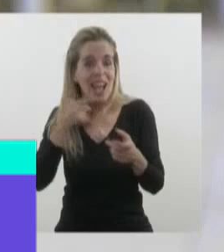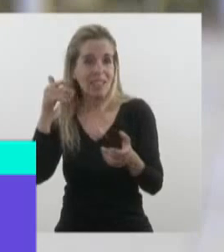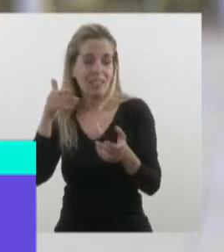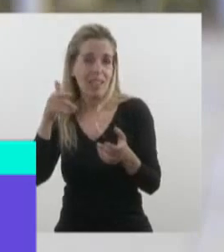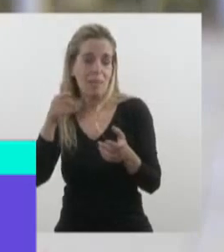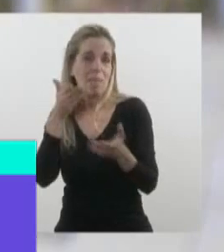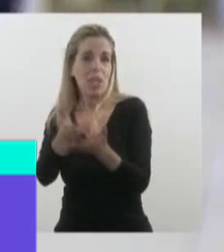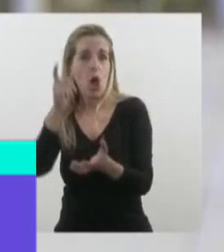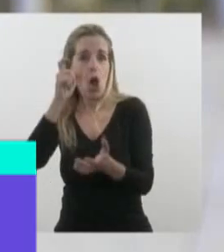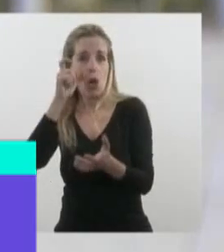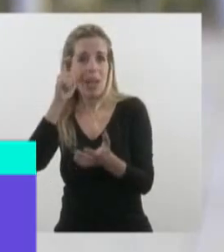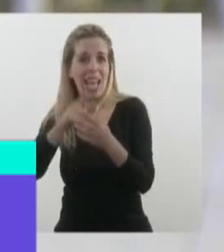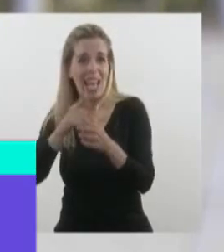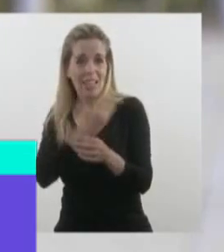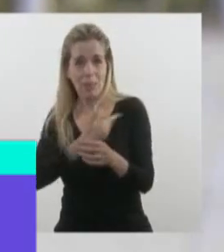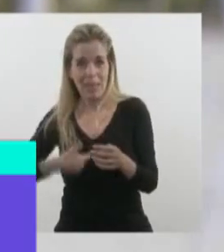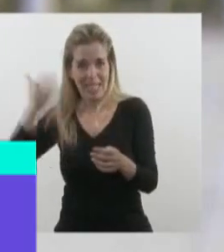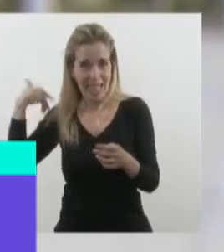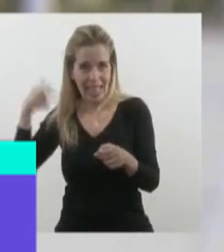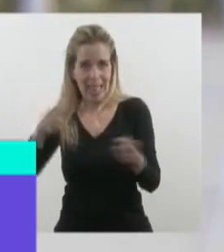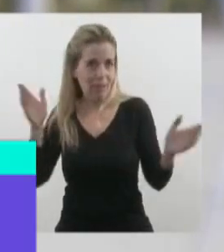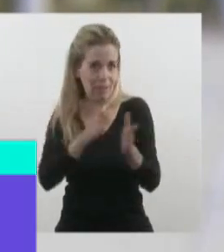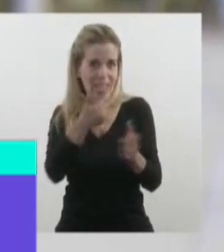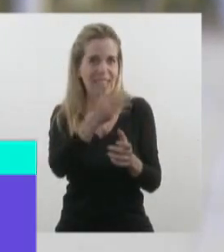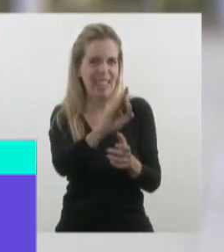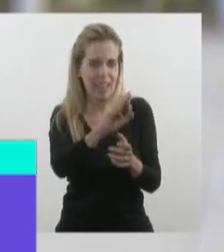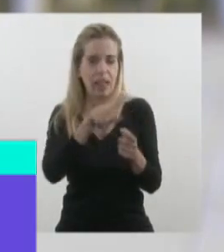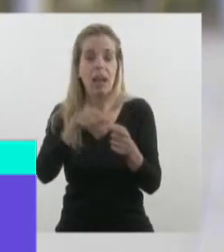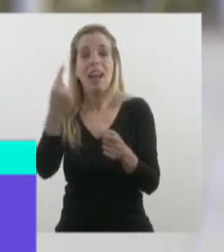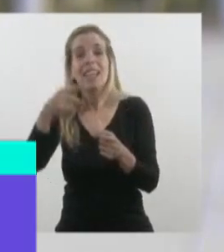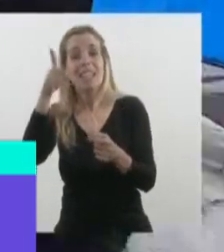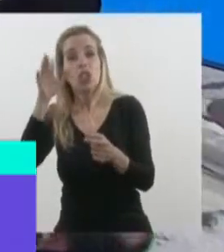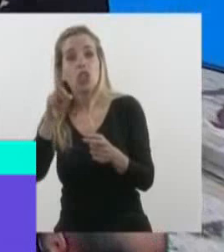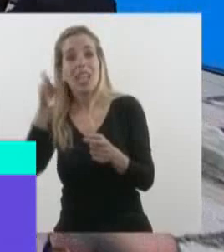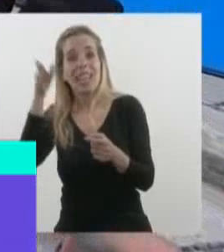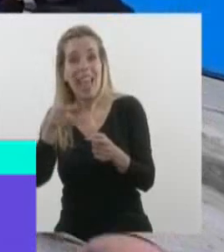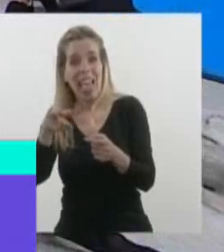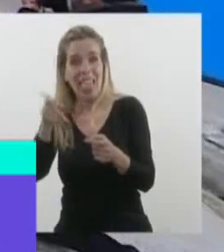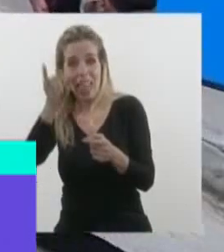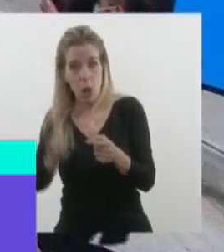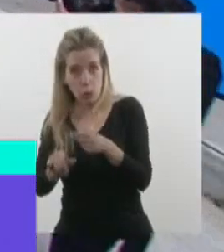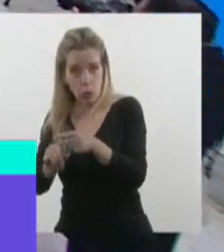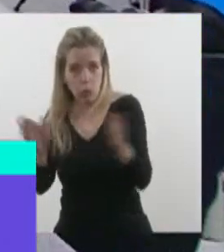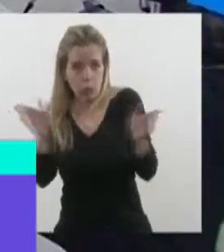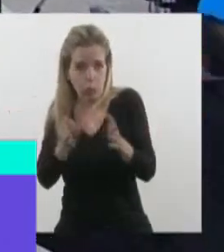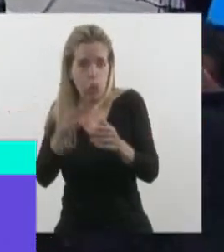aumento. Y ese 180% de tarifa en electricidad se convirtió en